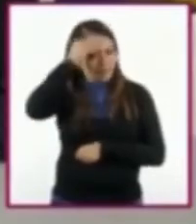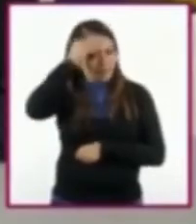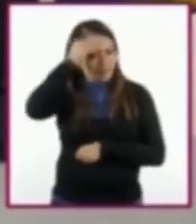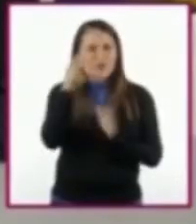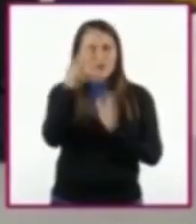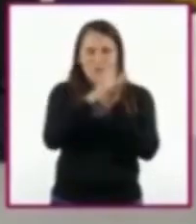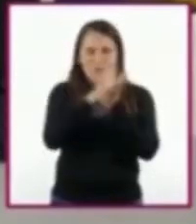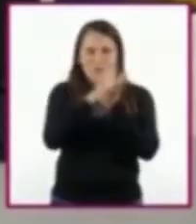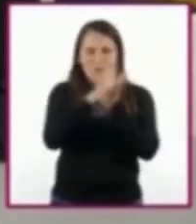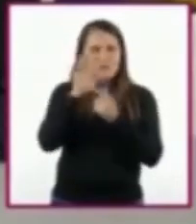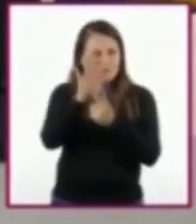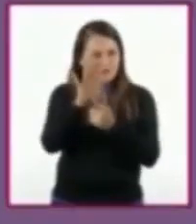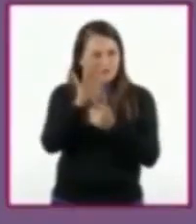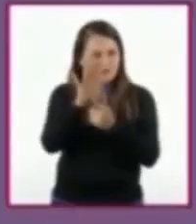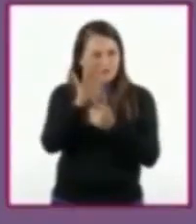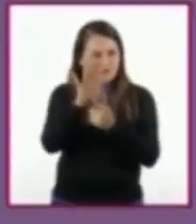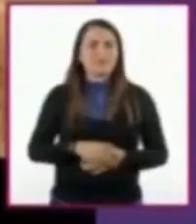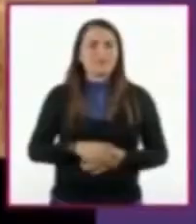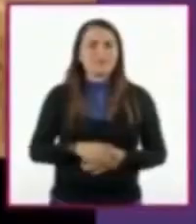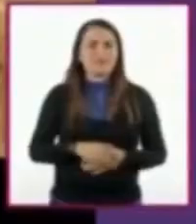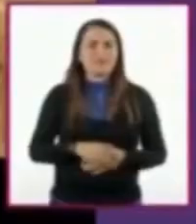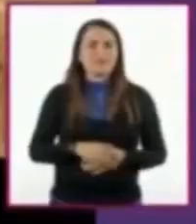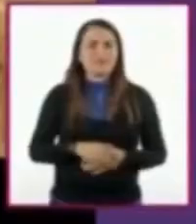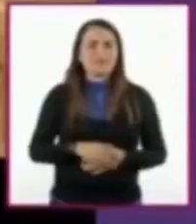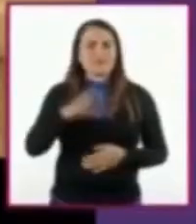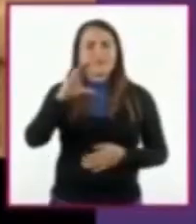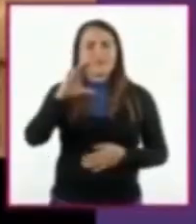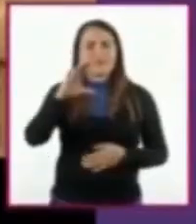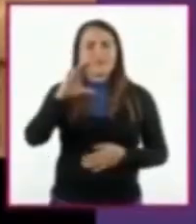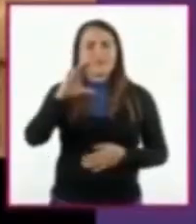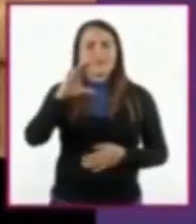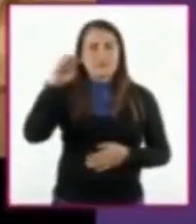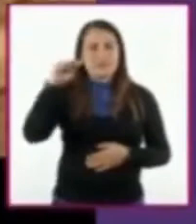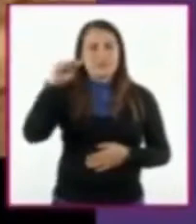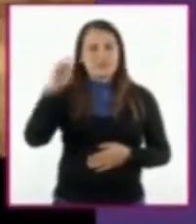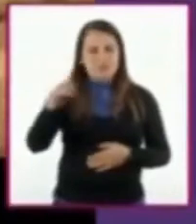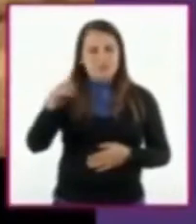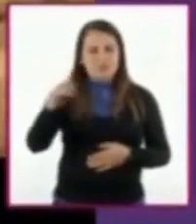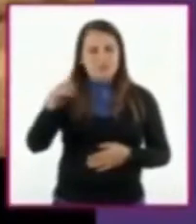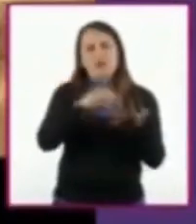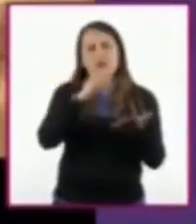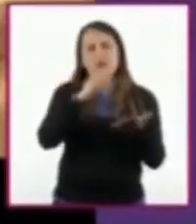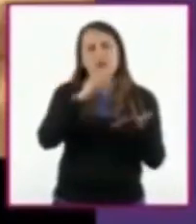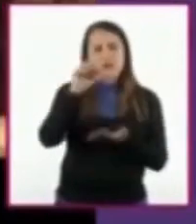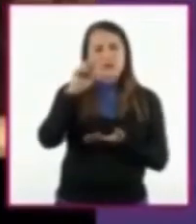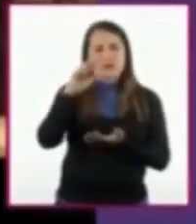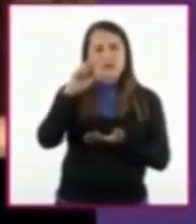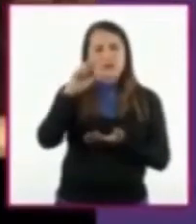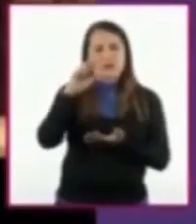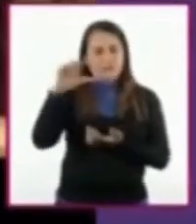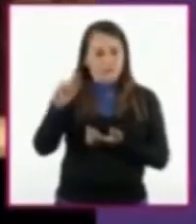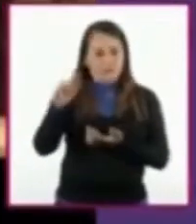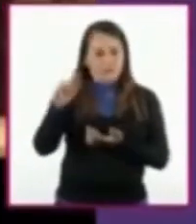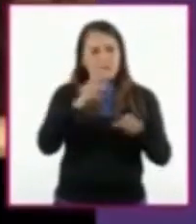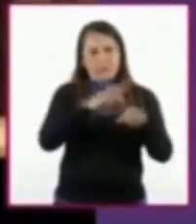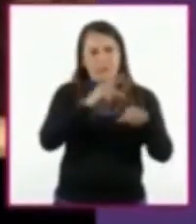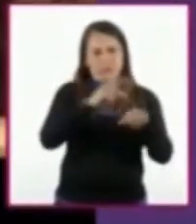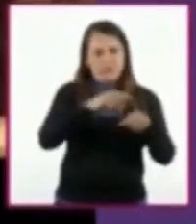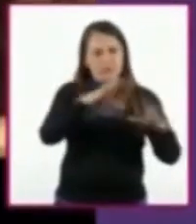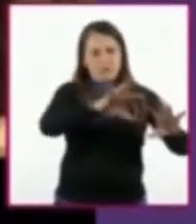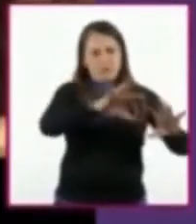a ver el siguiente video. El cemento se fabrica a partir de arcilla y roca caliza que se extraen de las